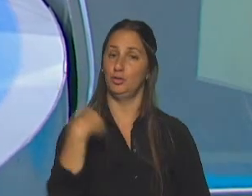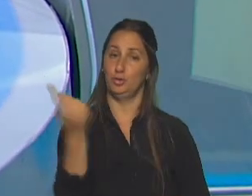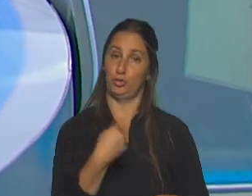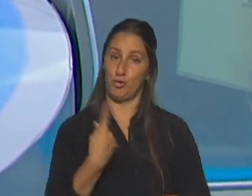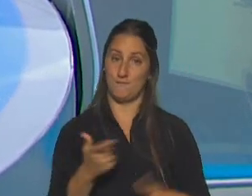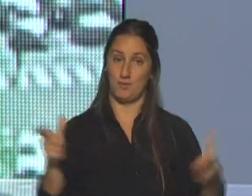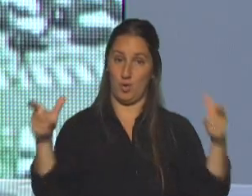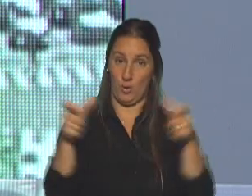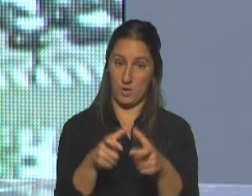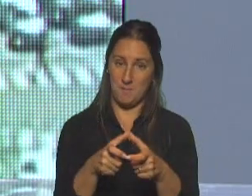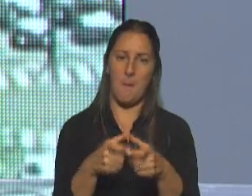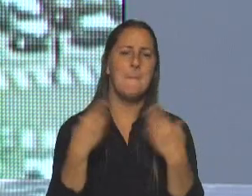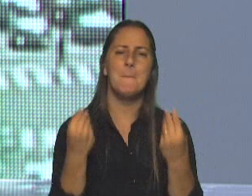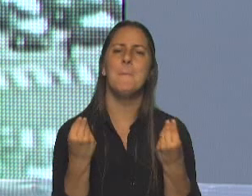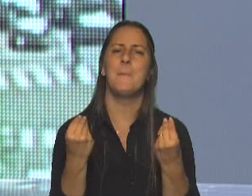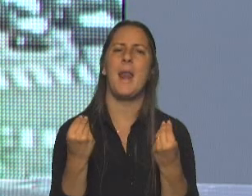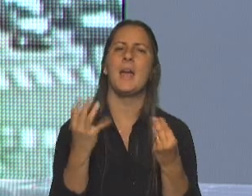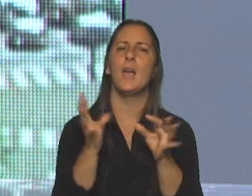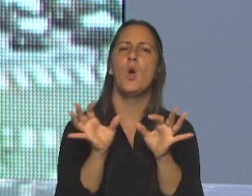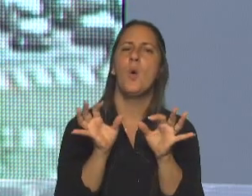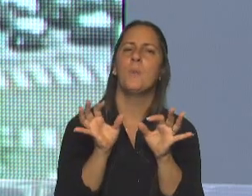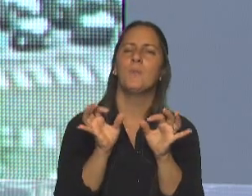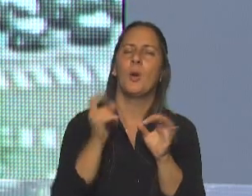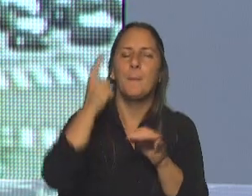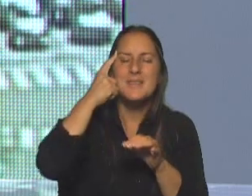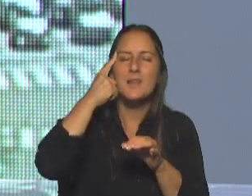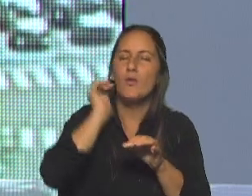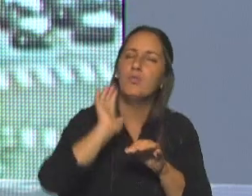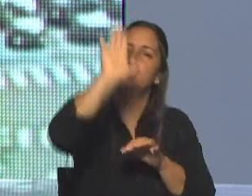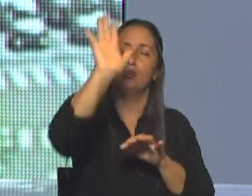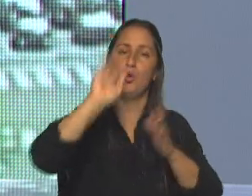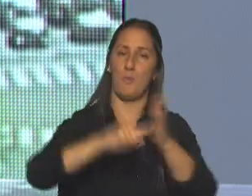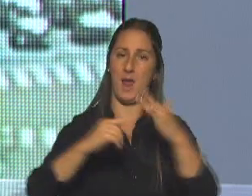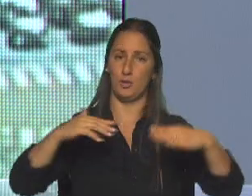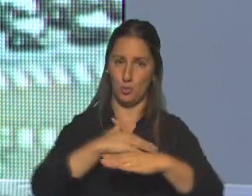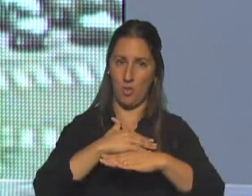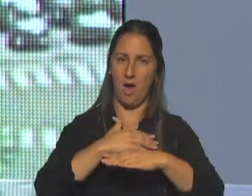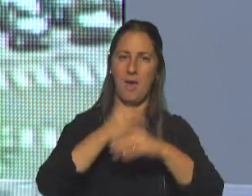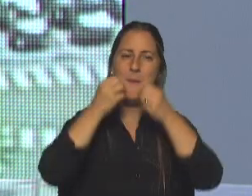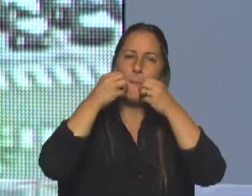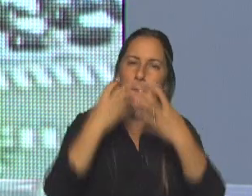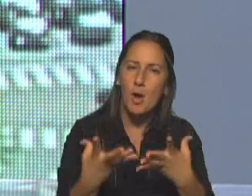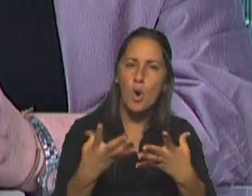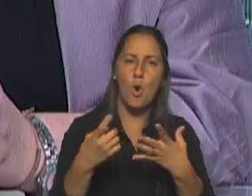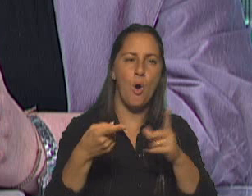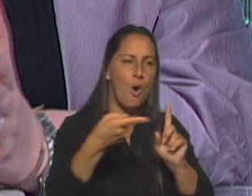ellos a los fines de tratar de construir un proyecto de ciudad que sea precisamente más humana, más